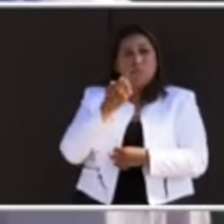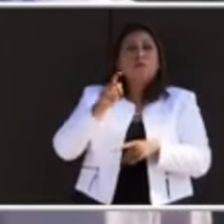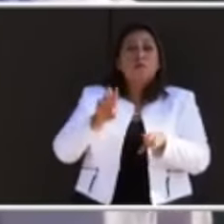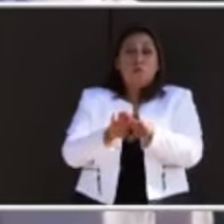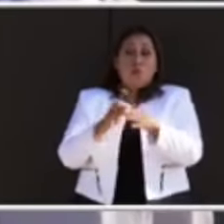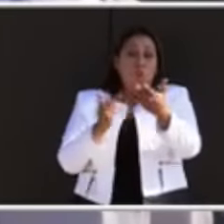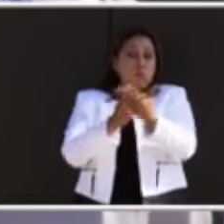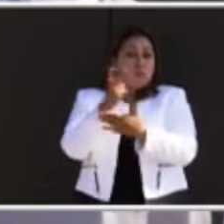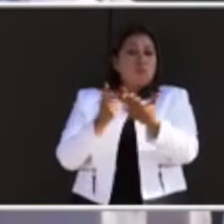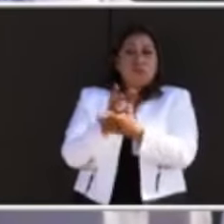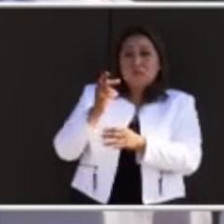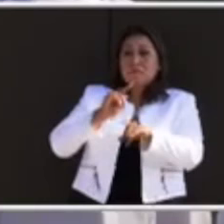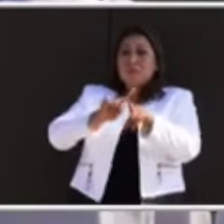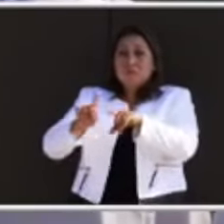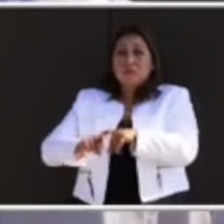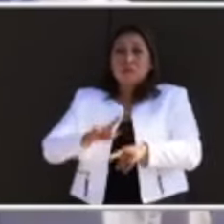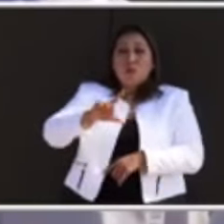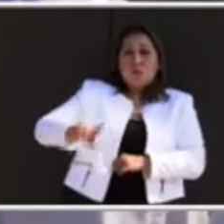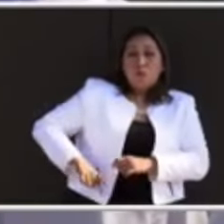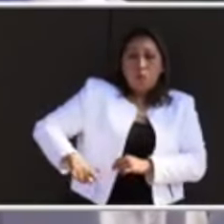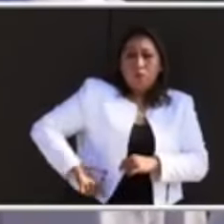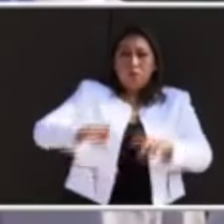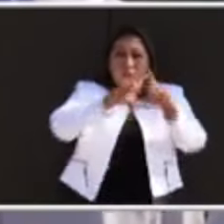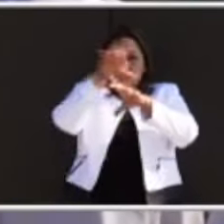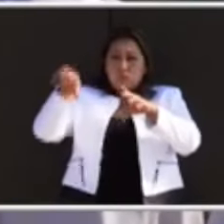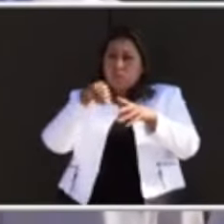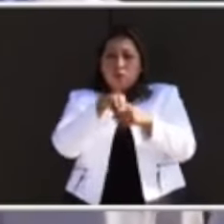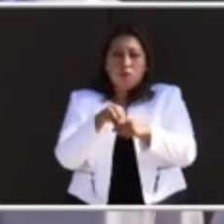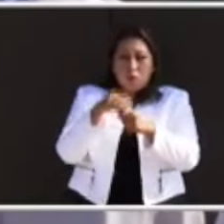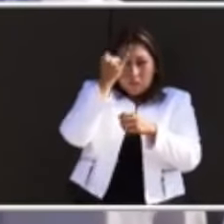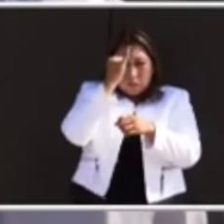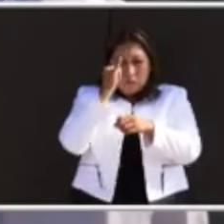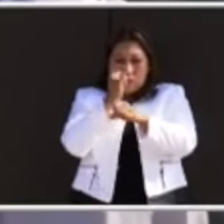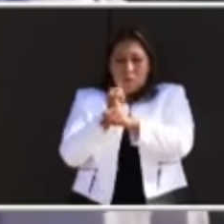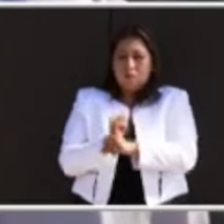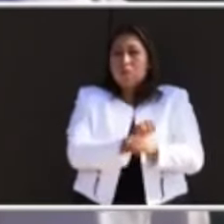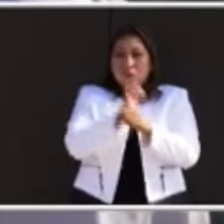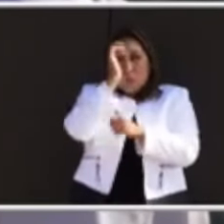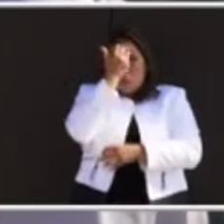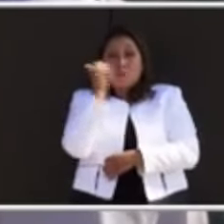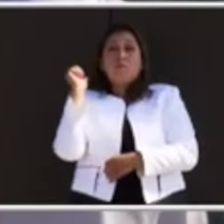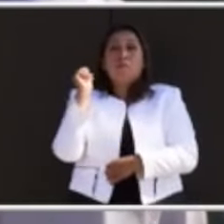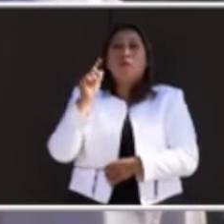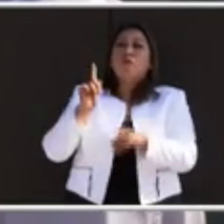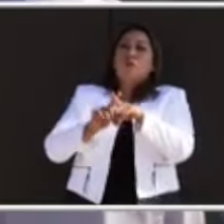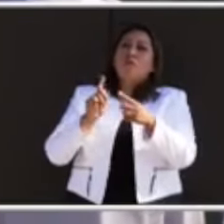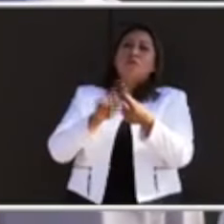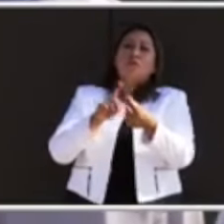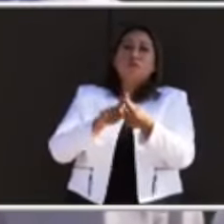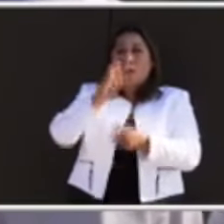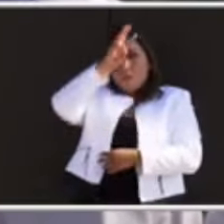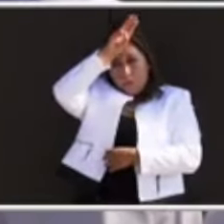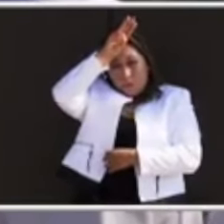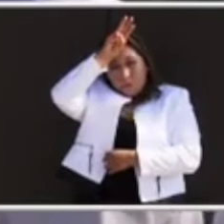municipal en el Instituto Tecnológico y de Estudios Superiores de Monterrey. En tres ocasiones ha sido